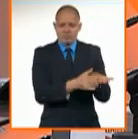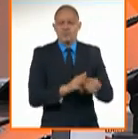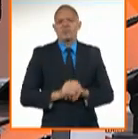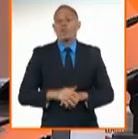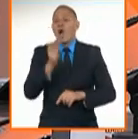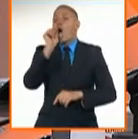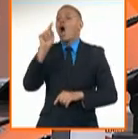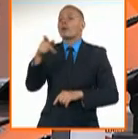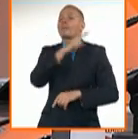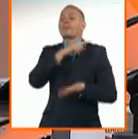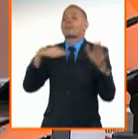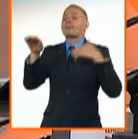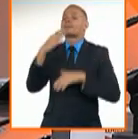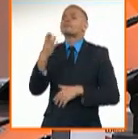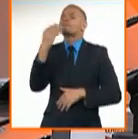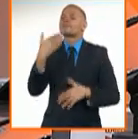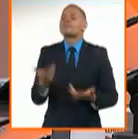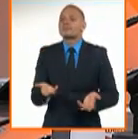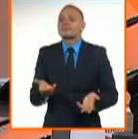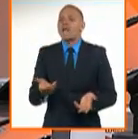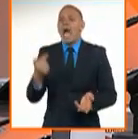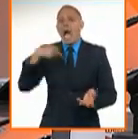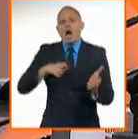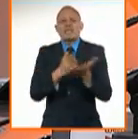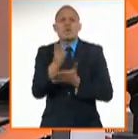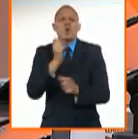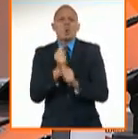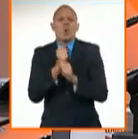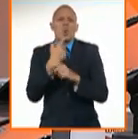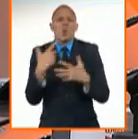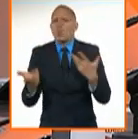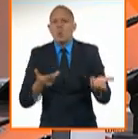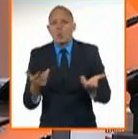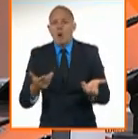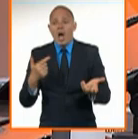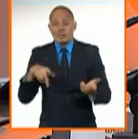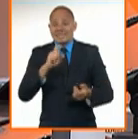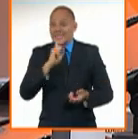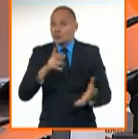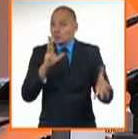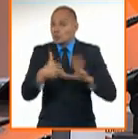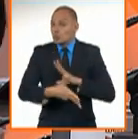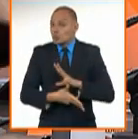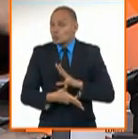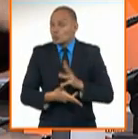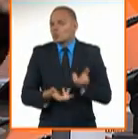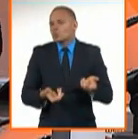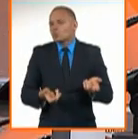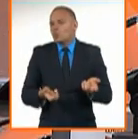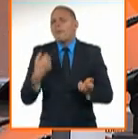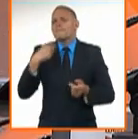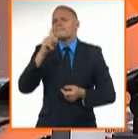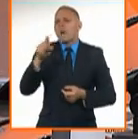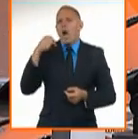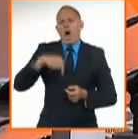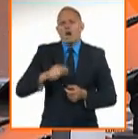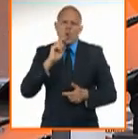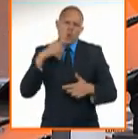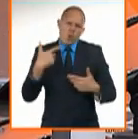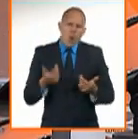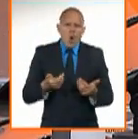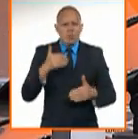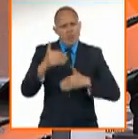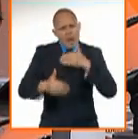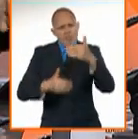quedan como seguir trabajando en medio de estas circunstancias tan complejas cuáles serían las acciones que se seguirán cometiendo